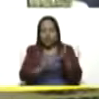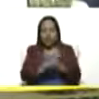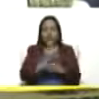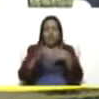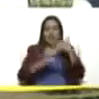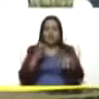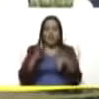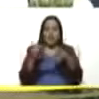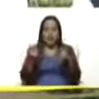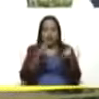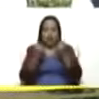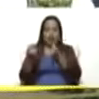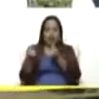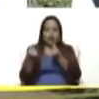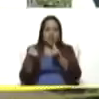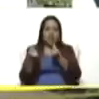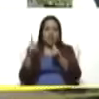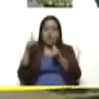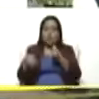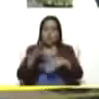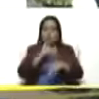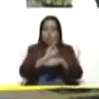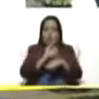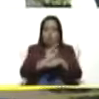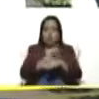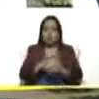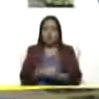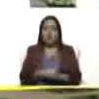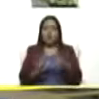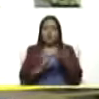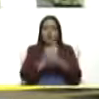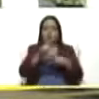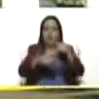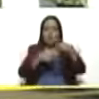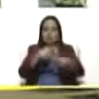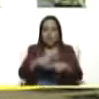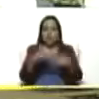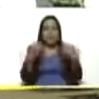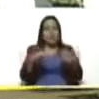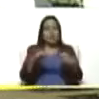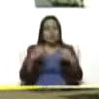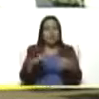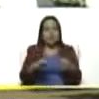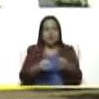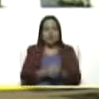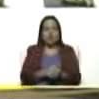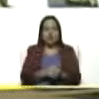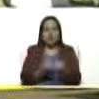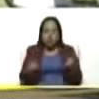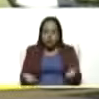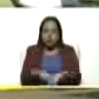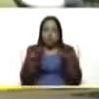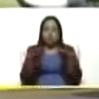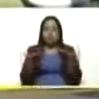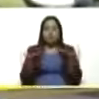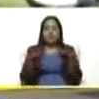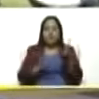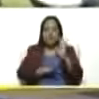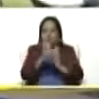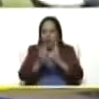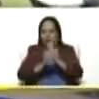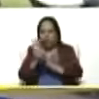económica y protector de los procesos naturales de surgimiento de fuerzas